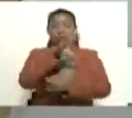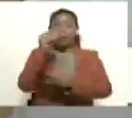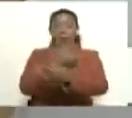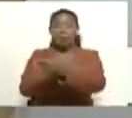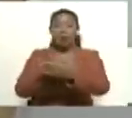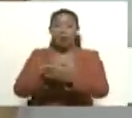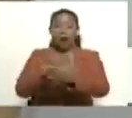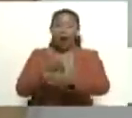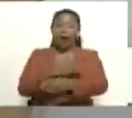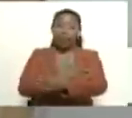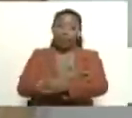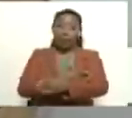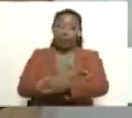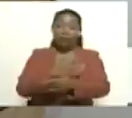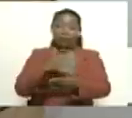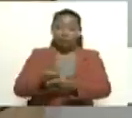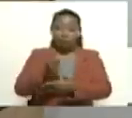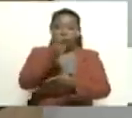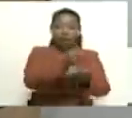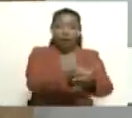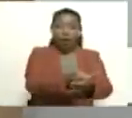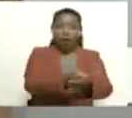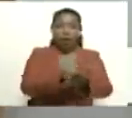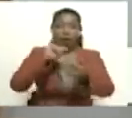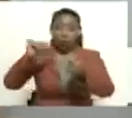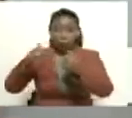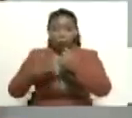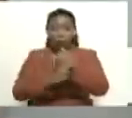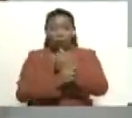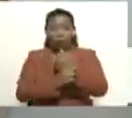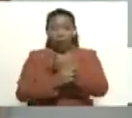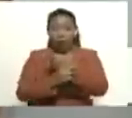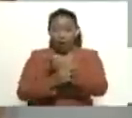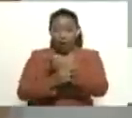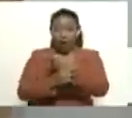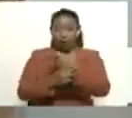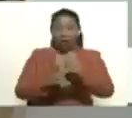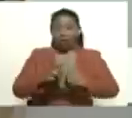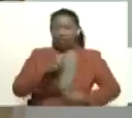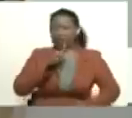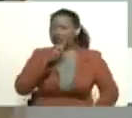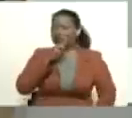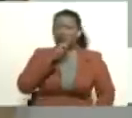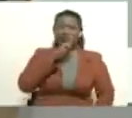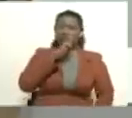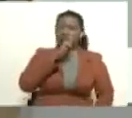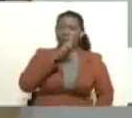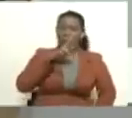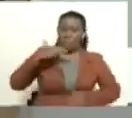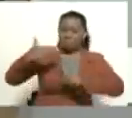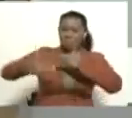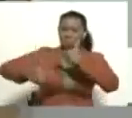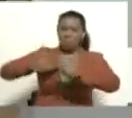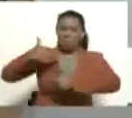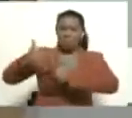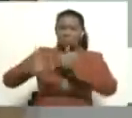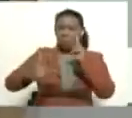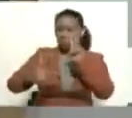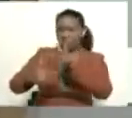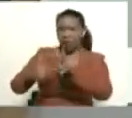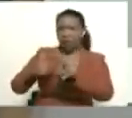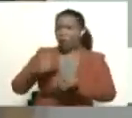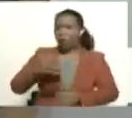adelanto y Guaidó es tan repulsivamente delincuente que ni siquiera le